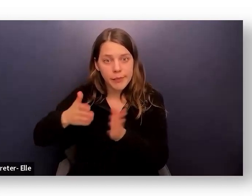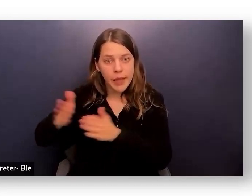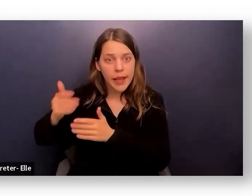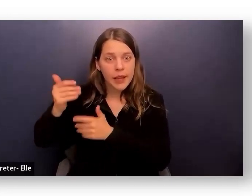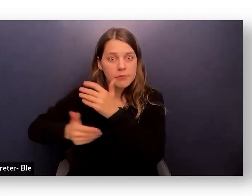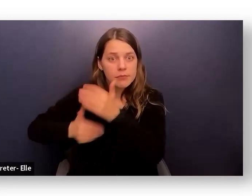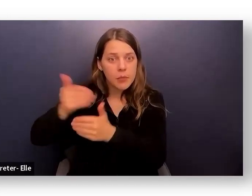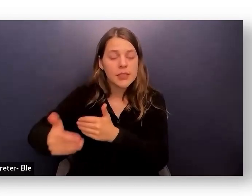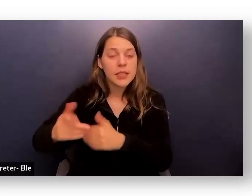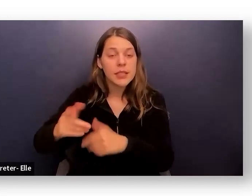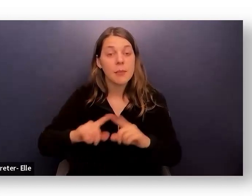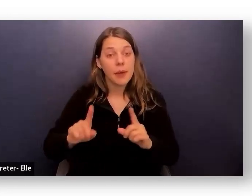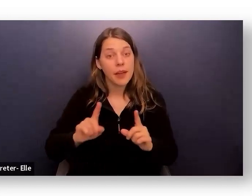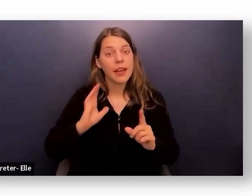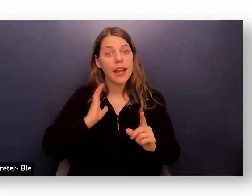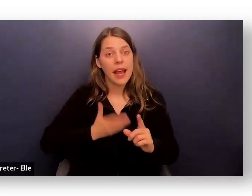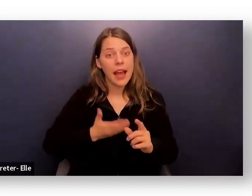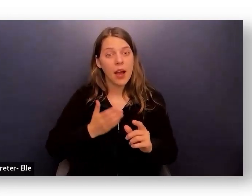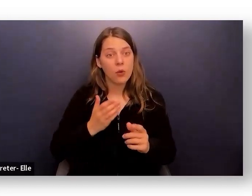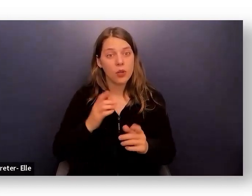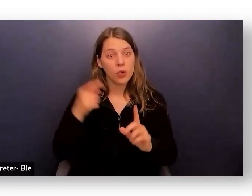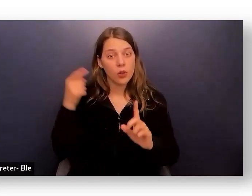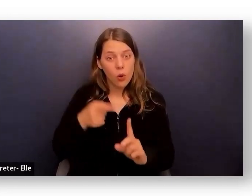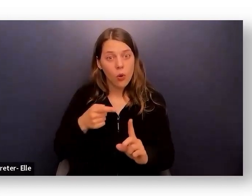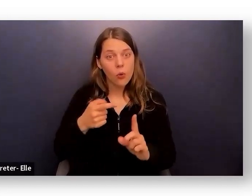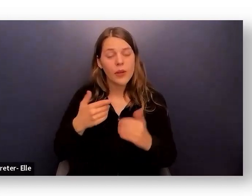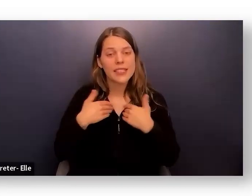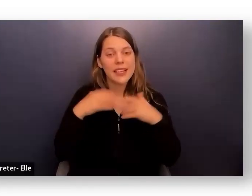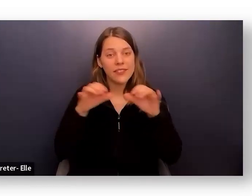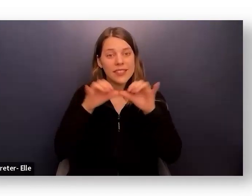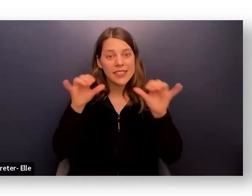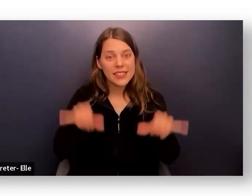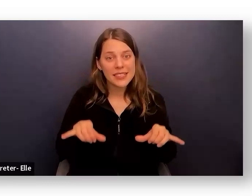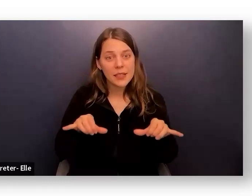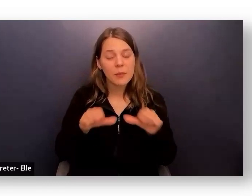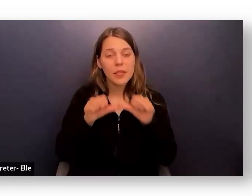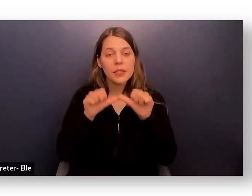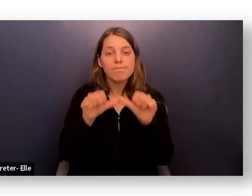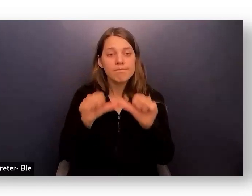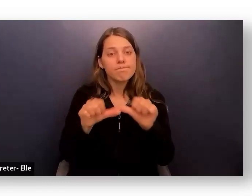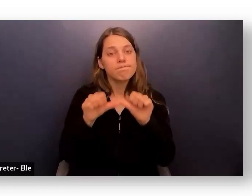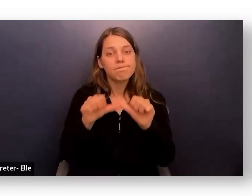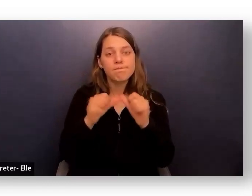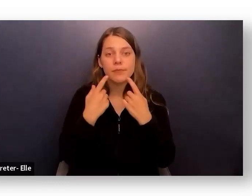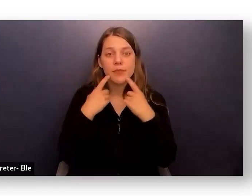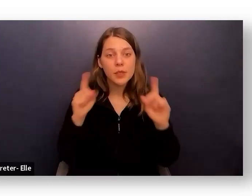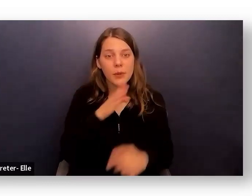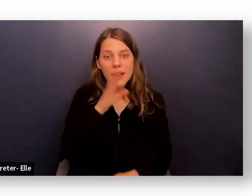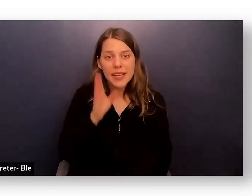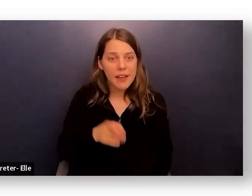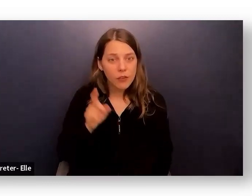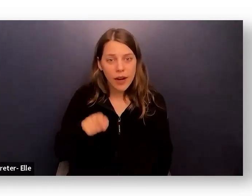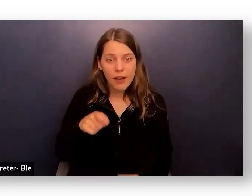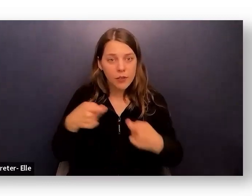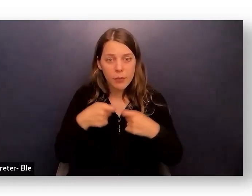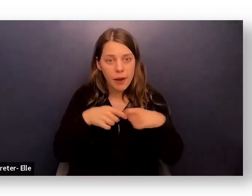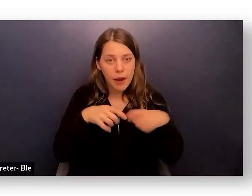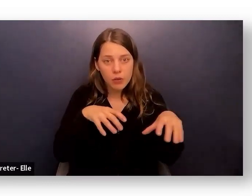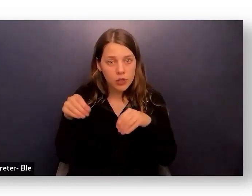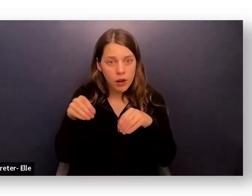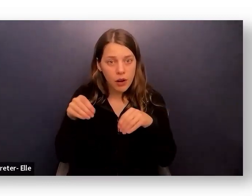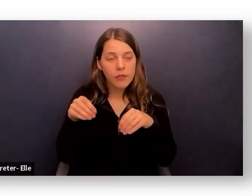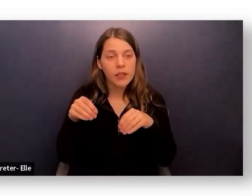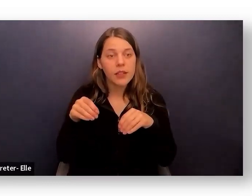largo plazo para fortalecer el sistema. Nuestro objetivo es hacer que nuestro sistema sea tan resistente que en el futuro no tengamos que usar